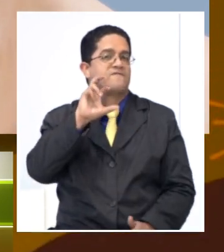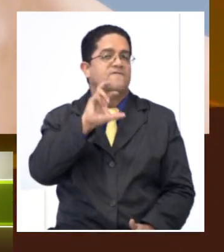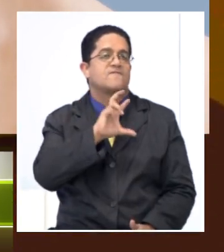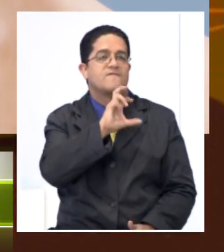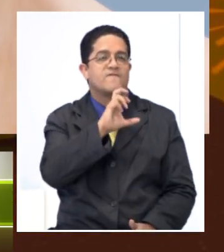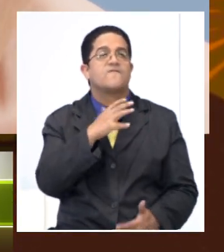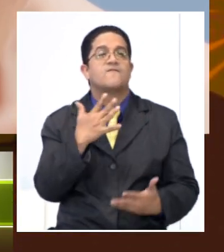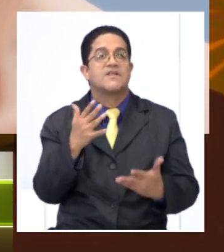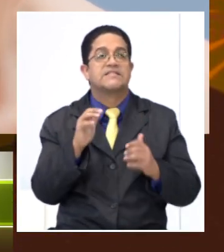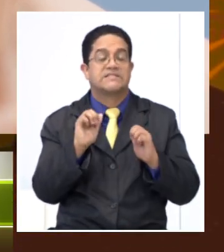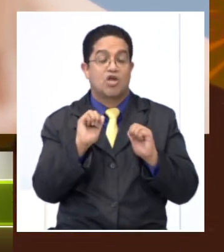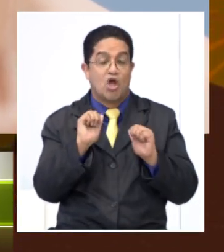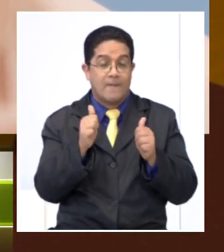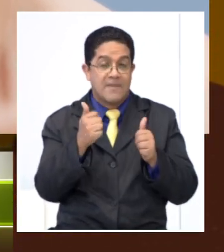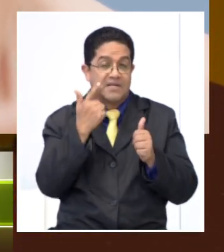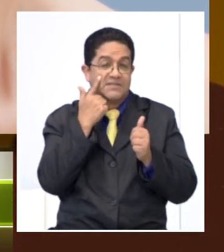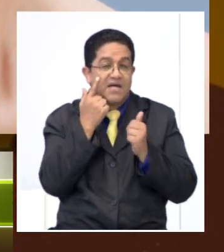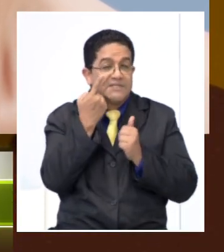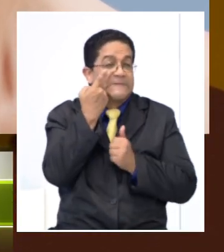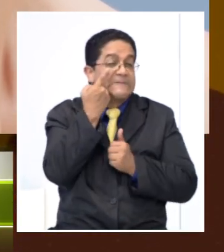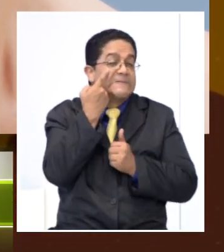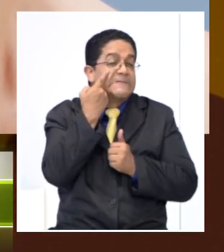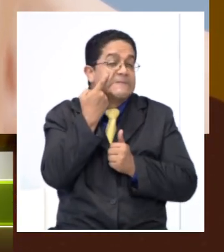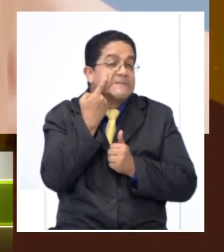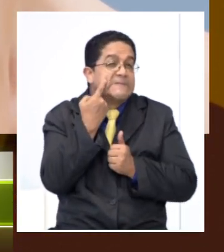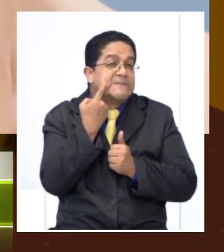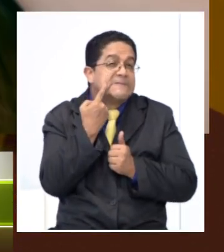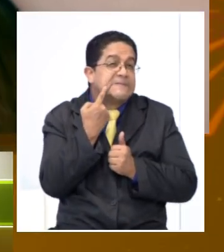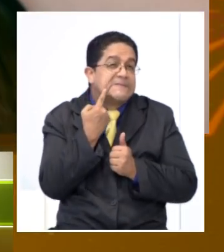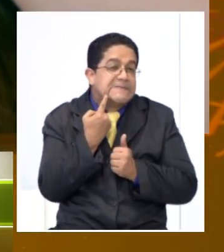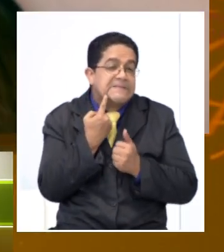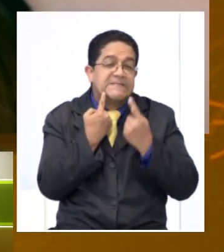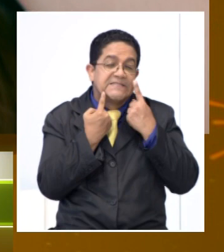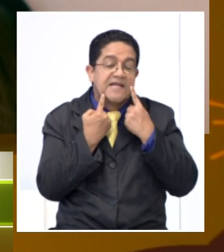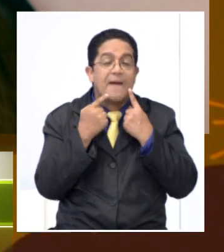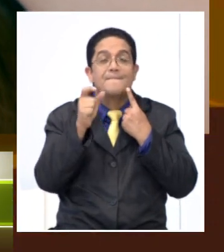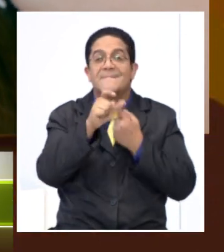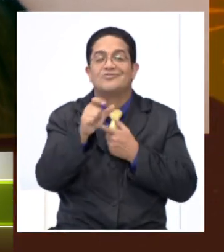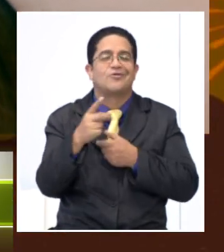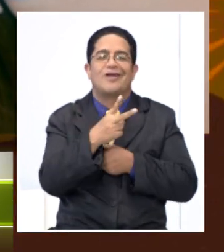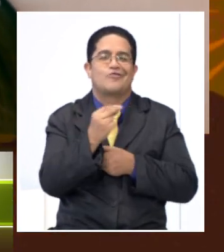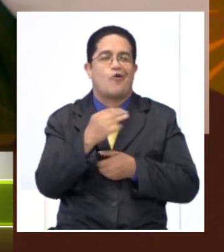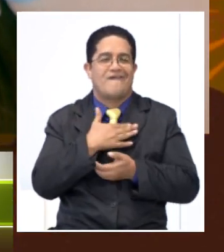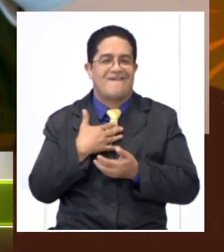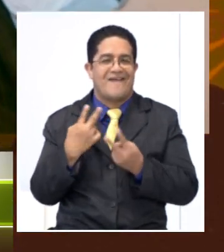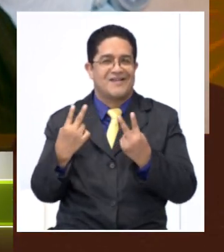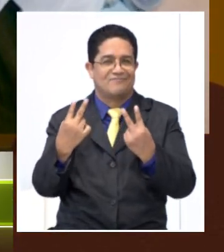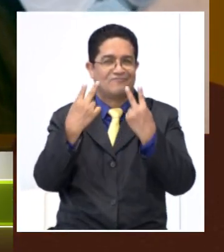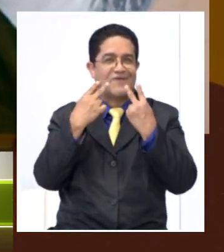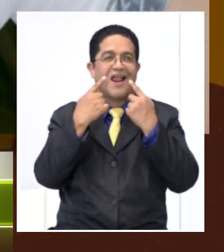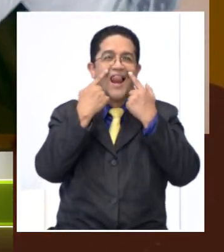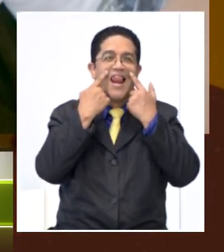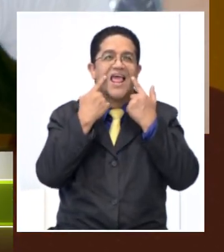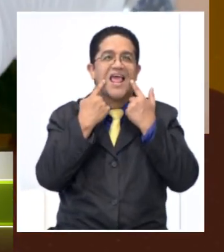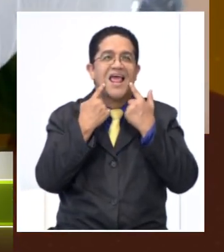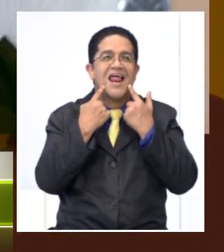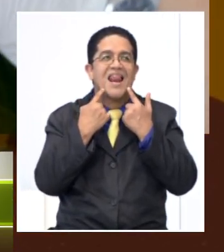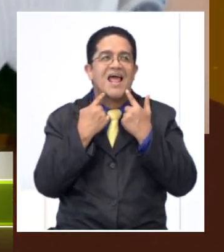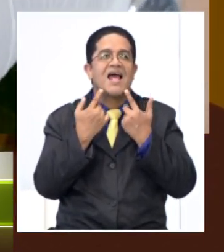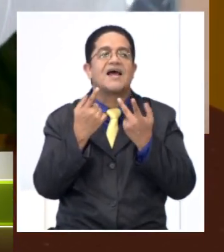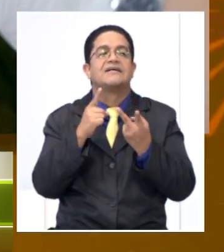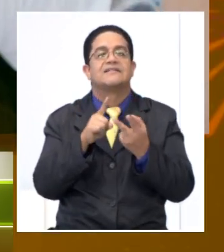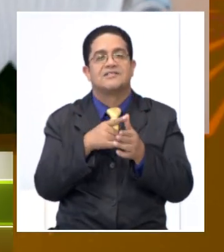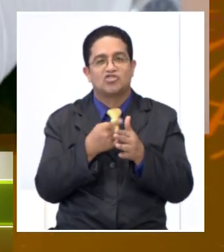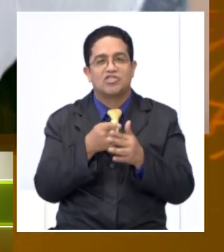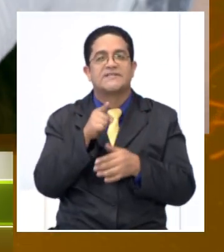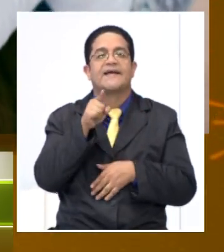cuando aparece el signo de envejecimiento o cuando aparece la línea y el paciente no desea verse esa línea de expresión. Entonces esa sería